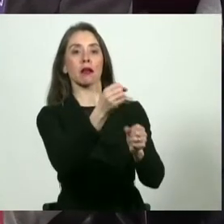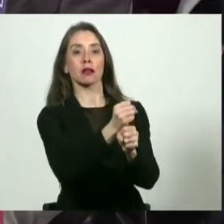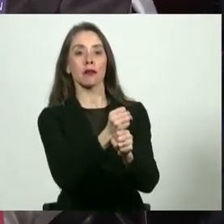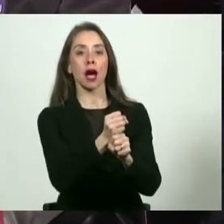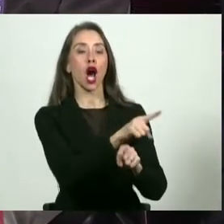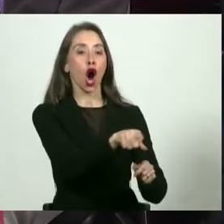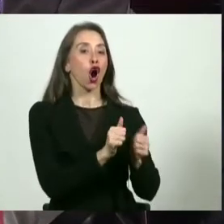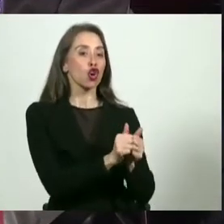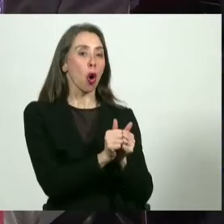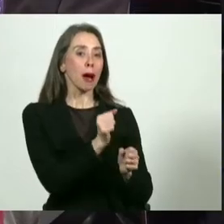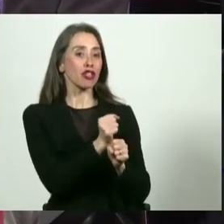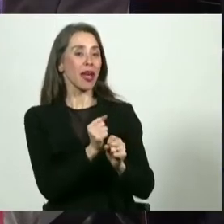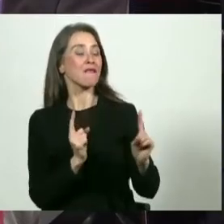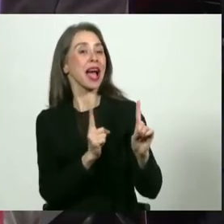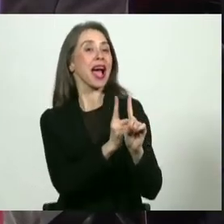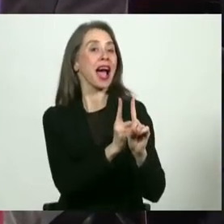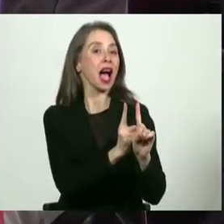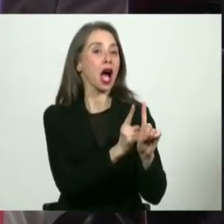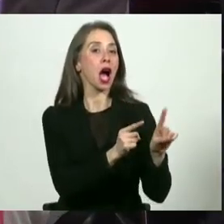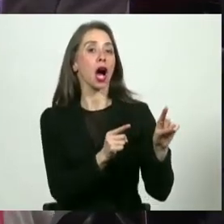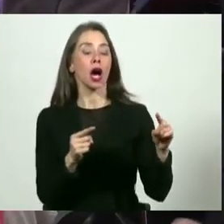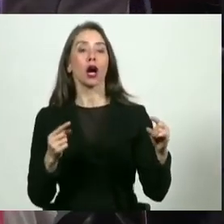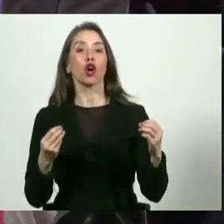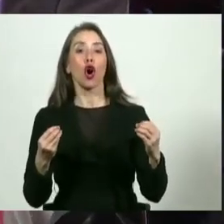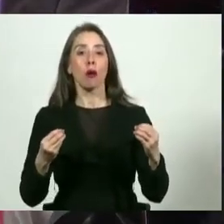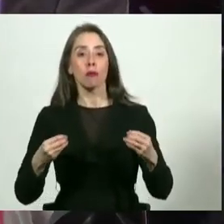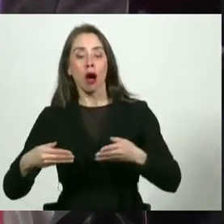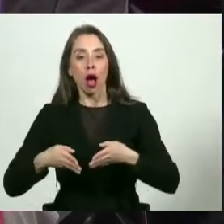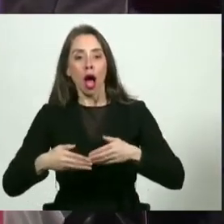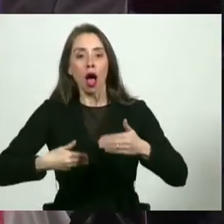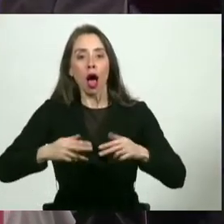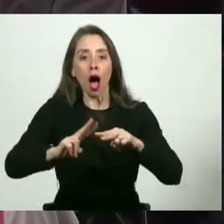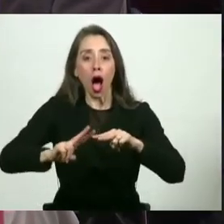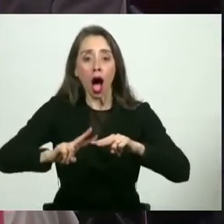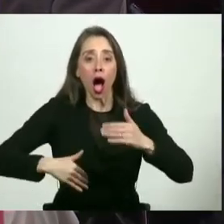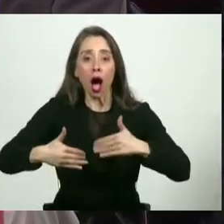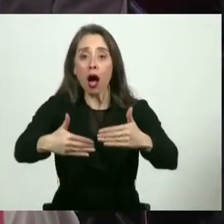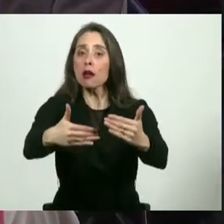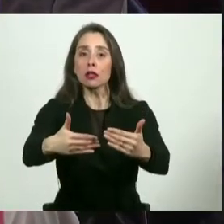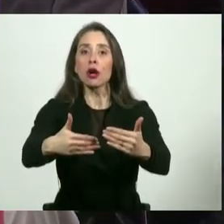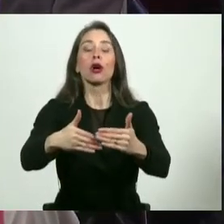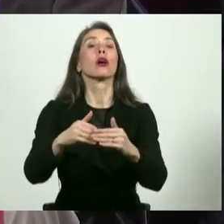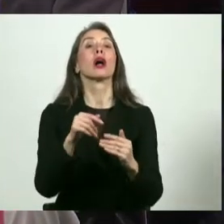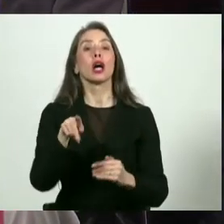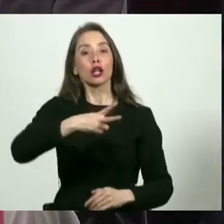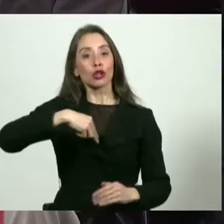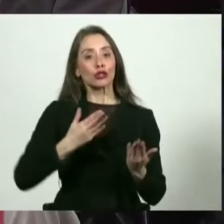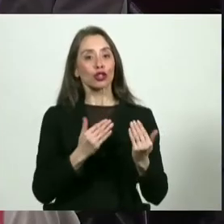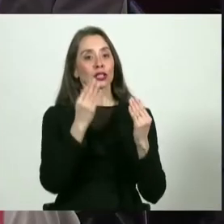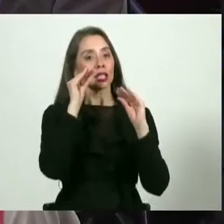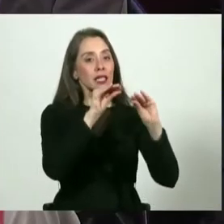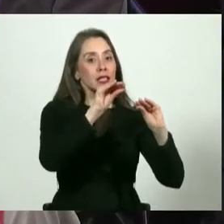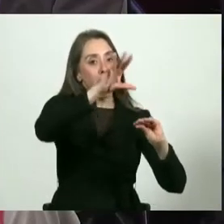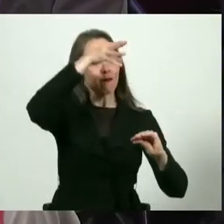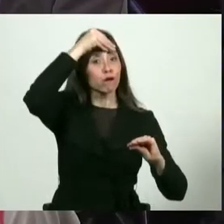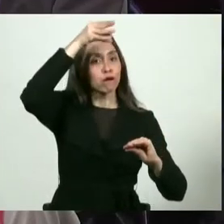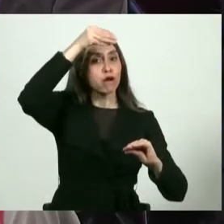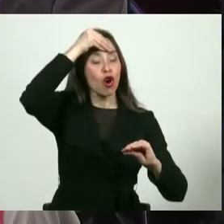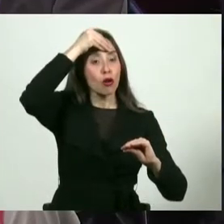tener compañeros de trabajo que vamos a tener que ir haciendo camino al andar. Ahora, ¿cuál es la formación que nosotros necesitamos?